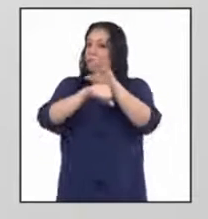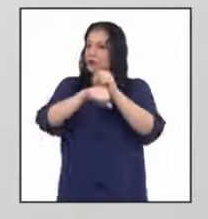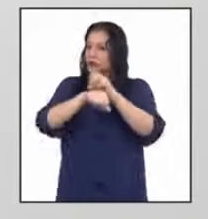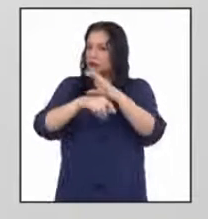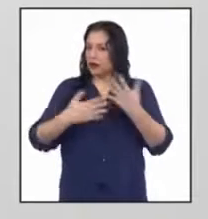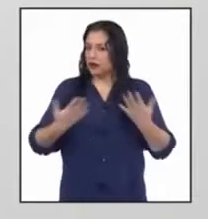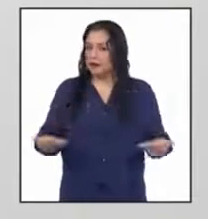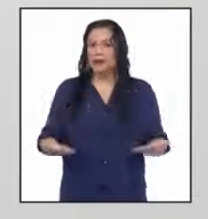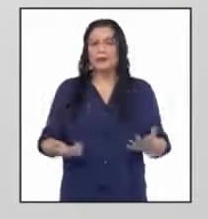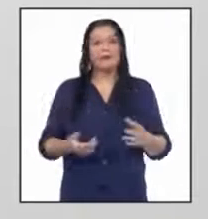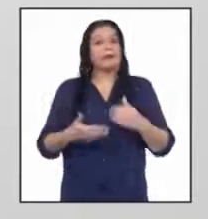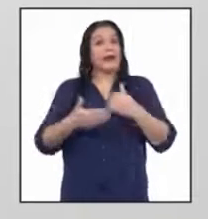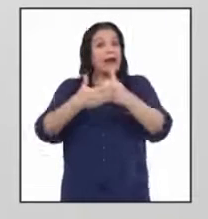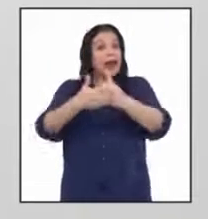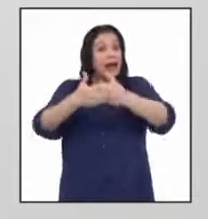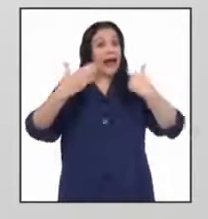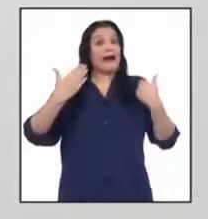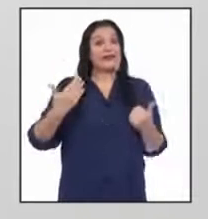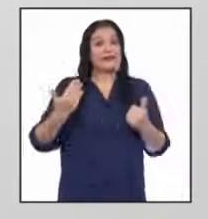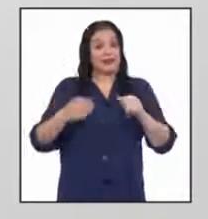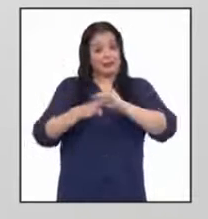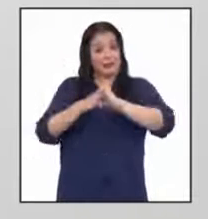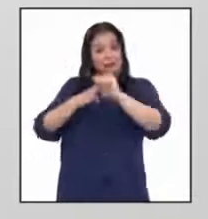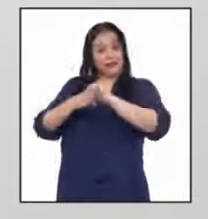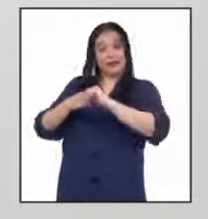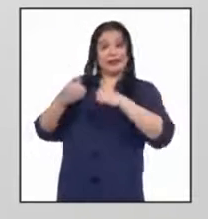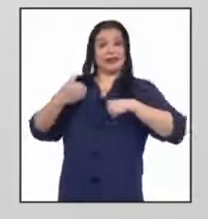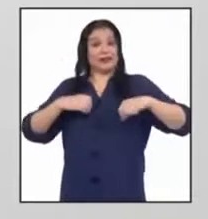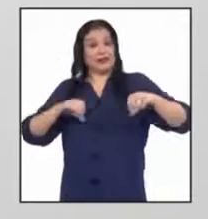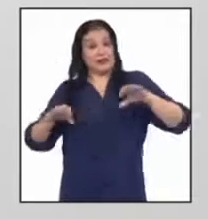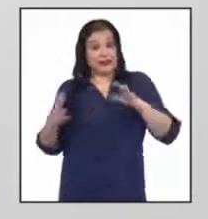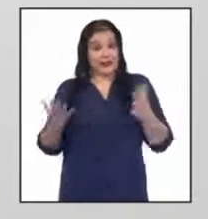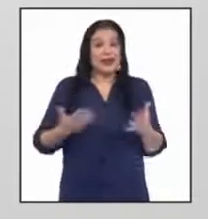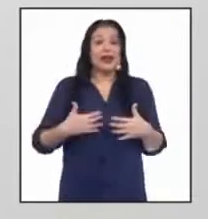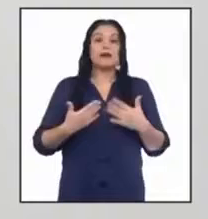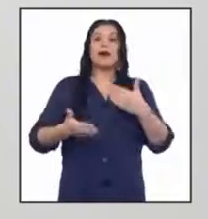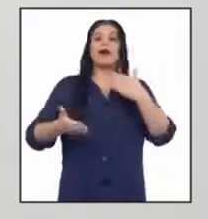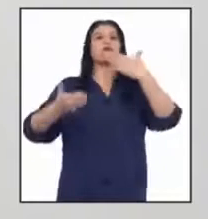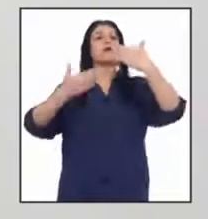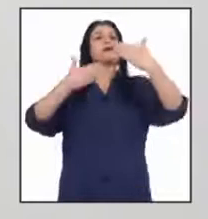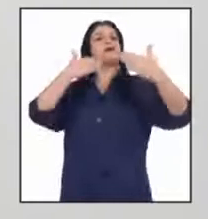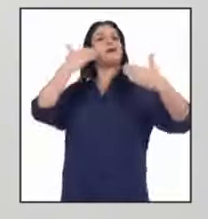siguiente. Antes de ensayar para ejecutar nuestro